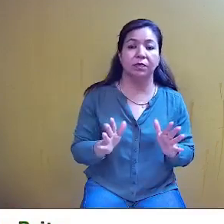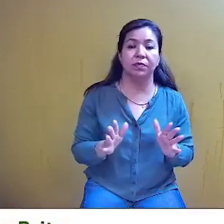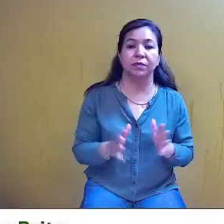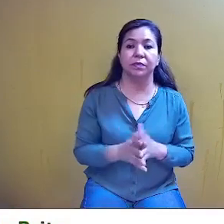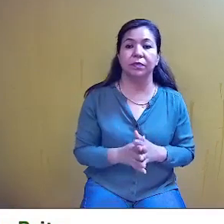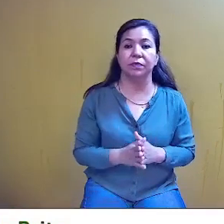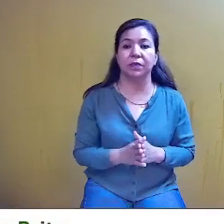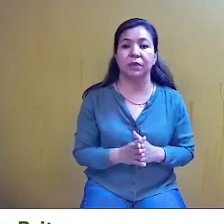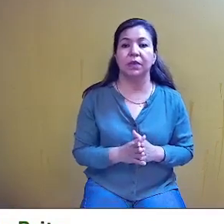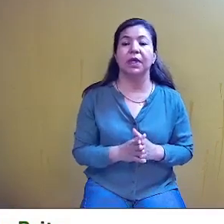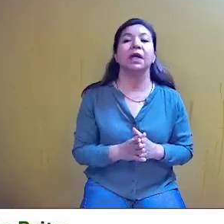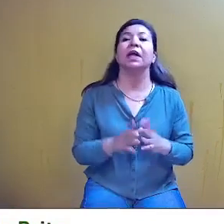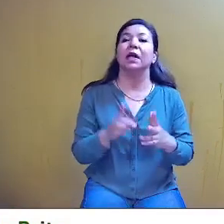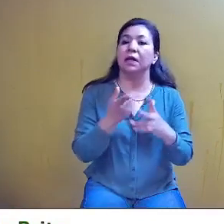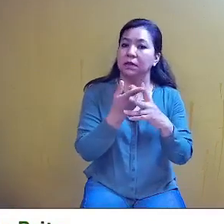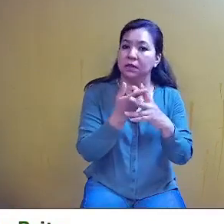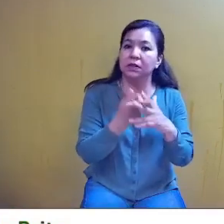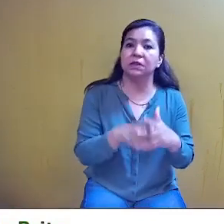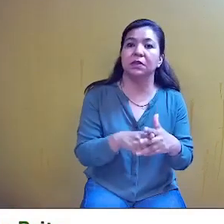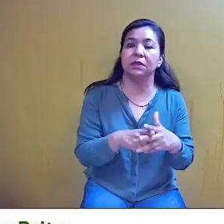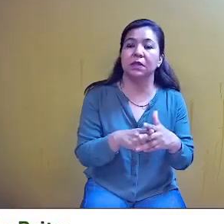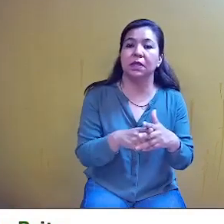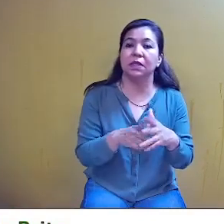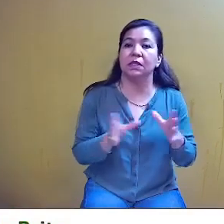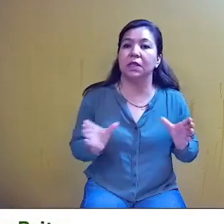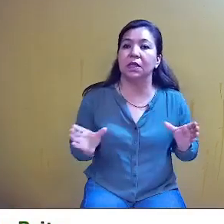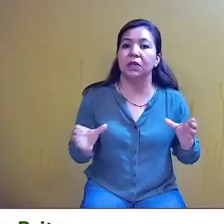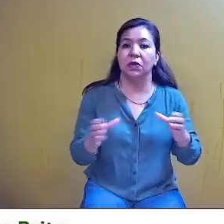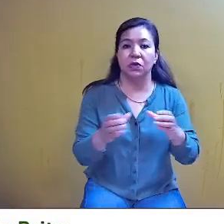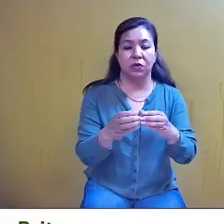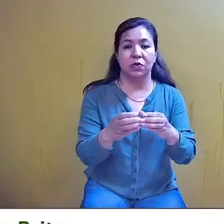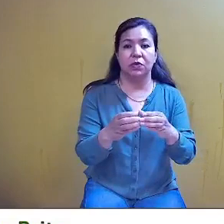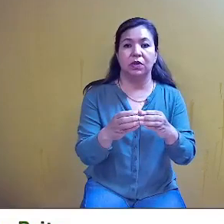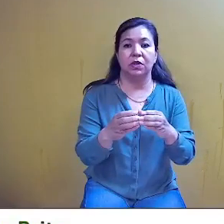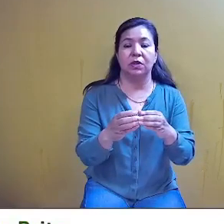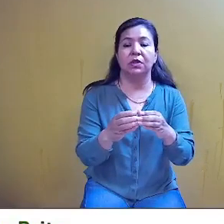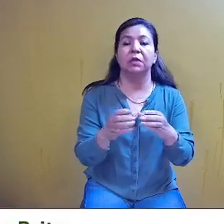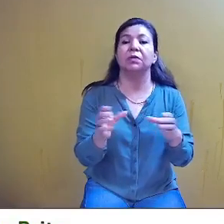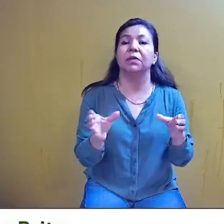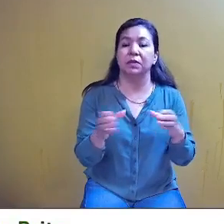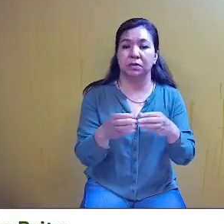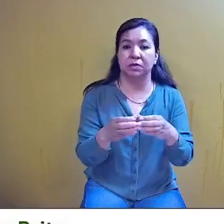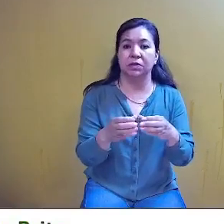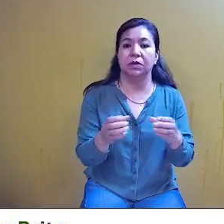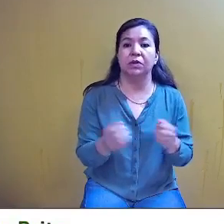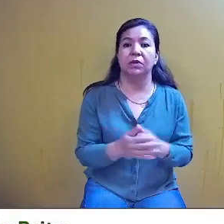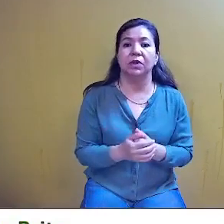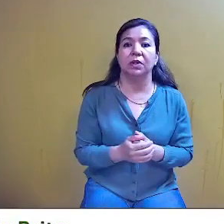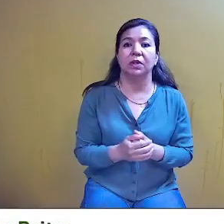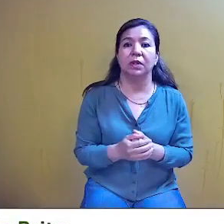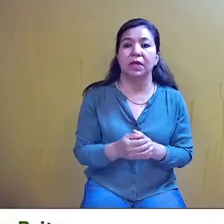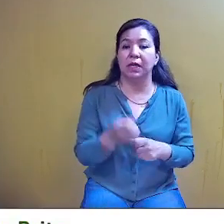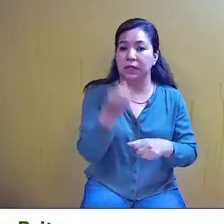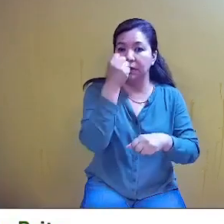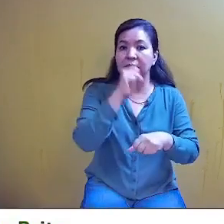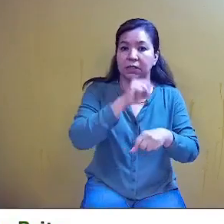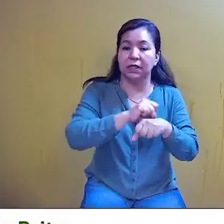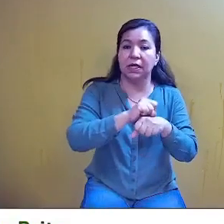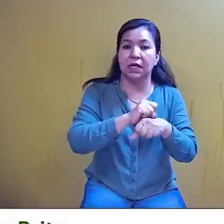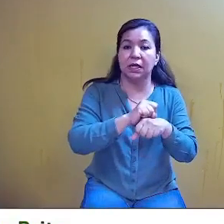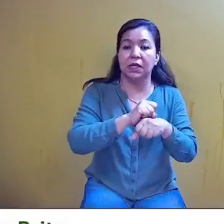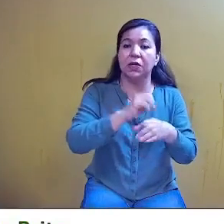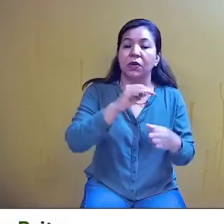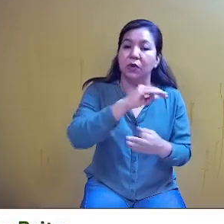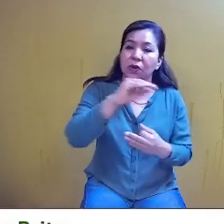y a efecto de iniciar la sesión de resolución que he mencionado, solicito al secretario general de Acuerdos